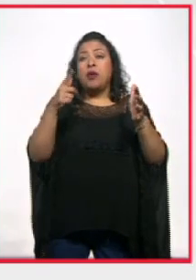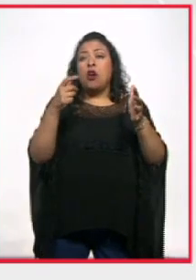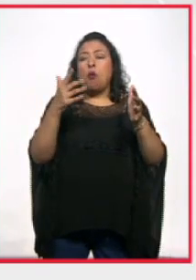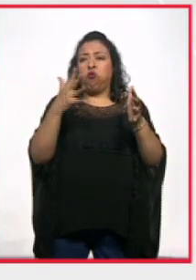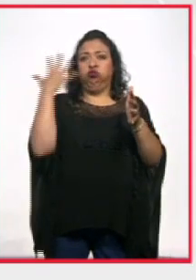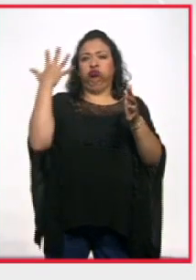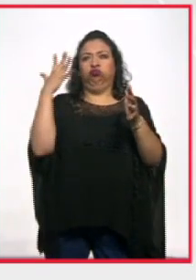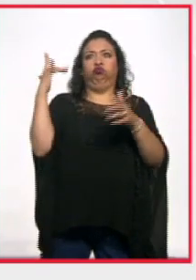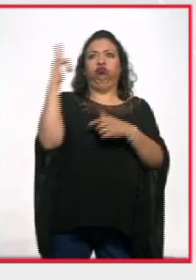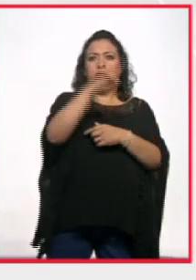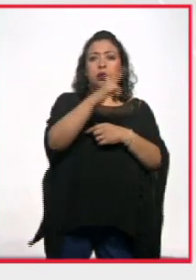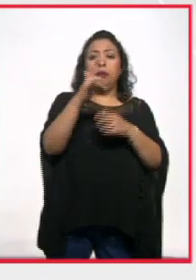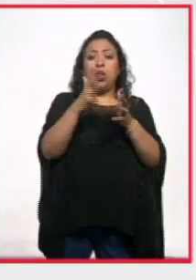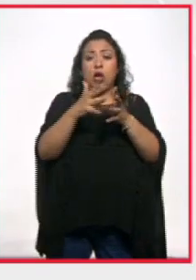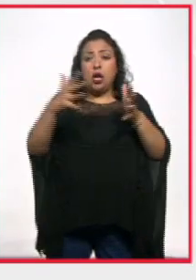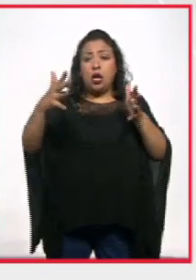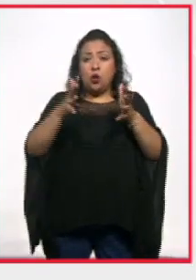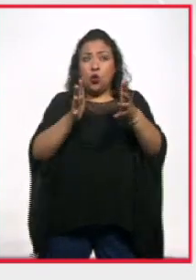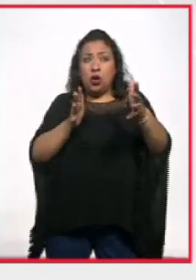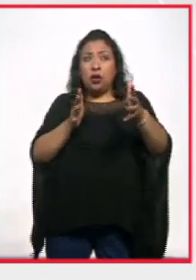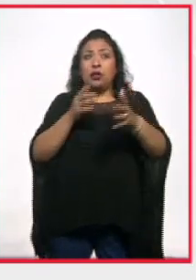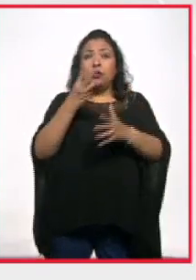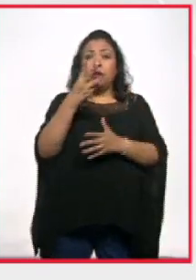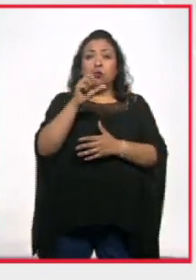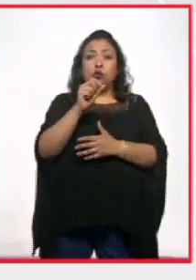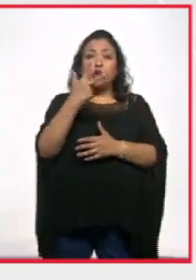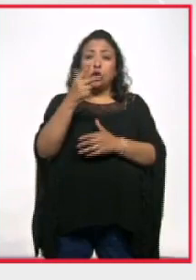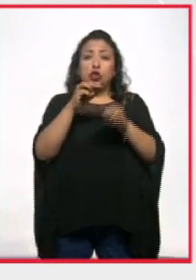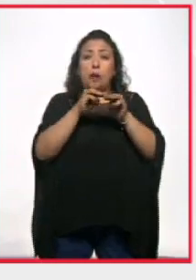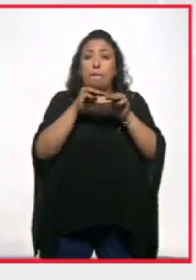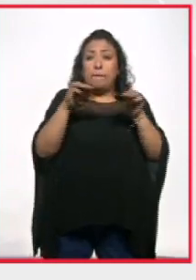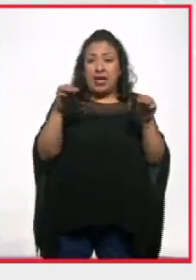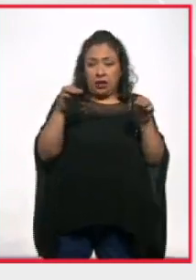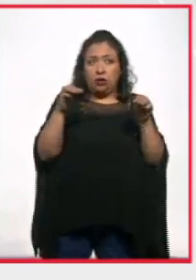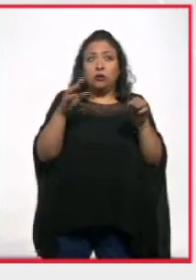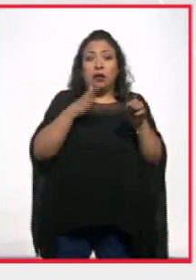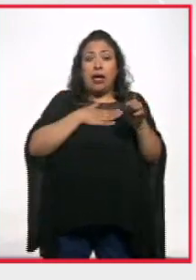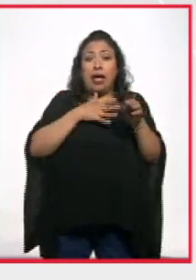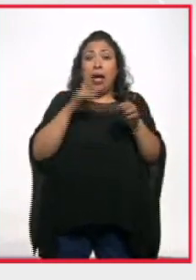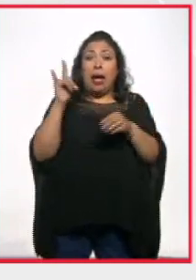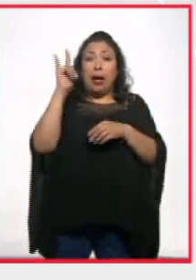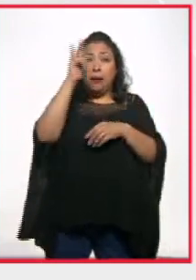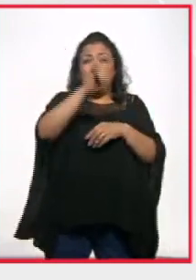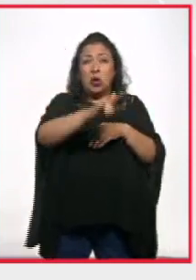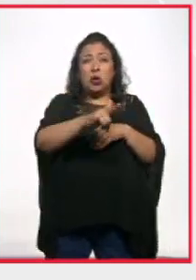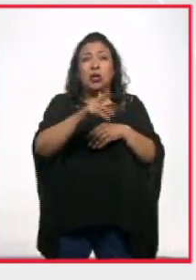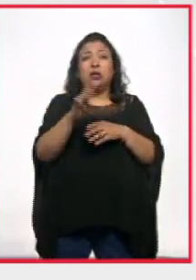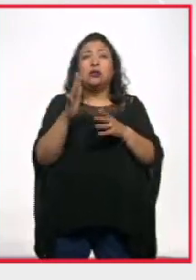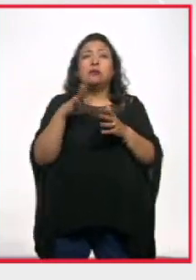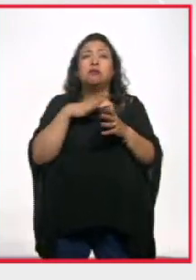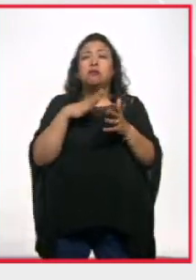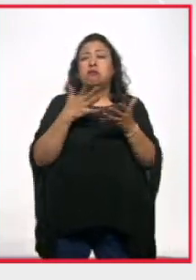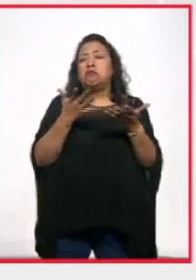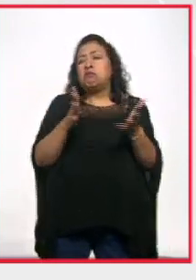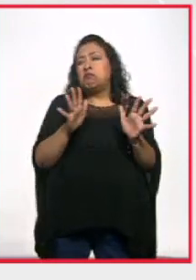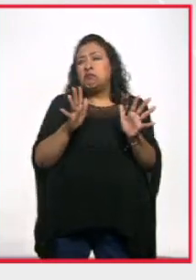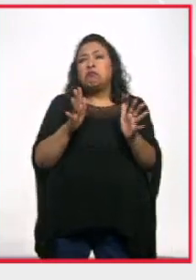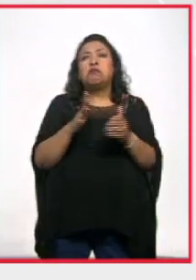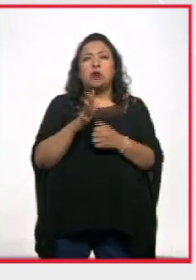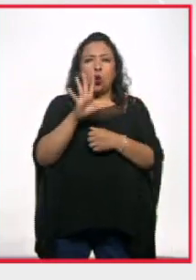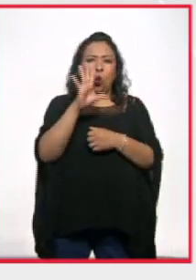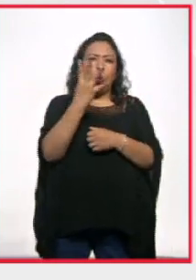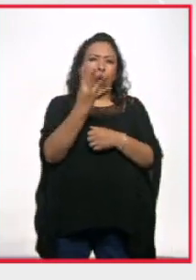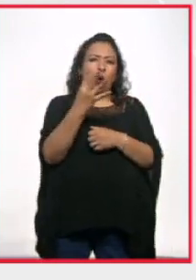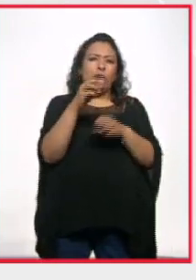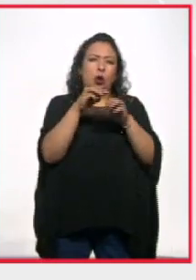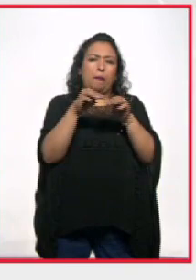¿no? Pero en las dimensiones sí nos ponen como limitante 3.8 metros de envergadura. Entonces nuestros aviones miden básicamente, sí, 4